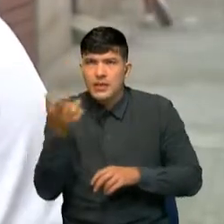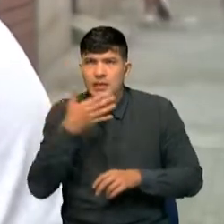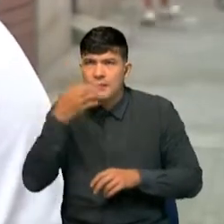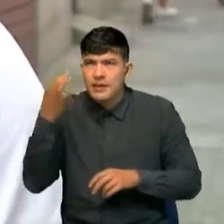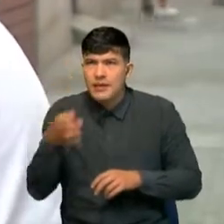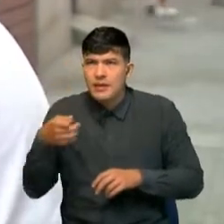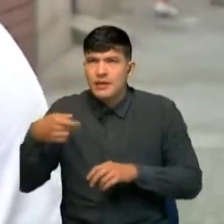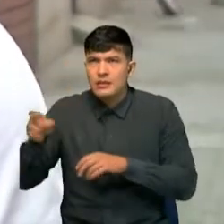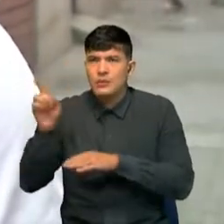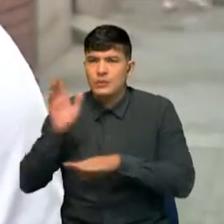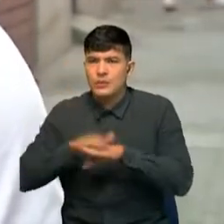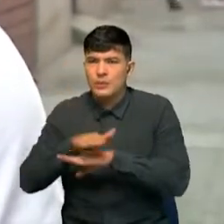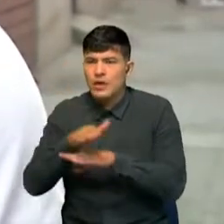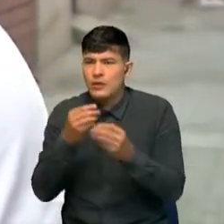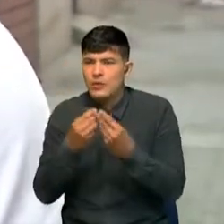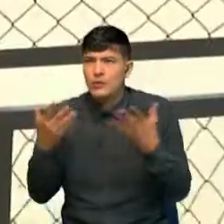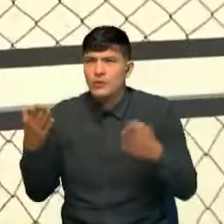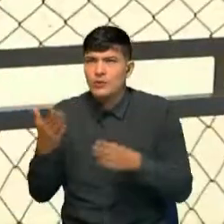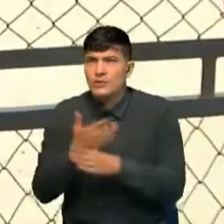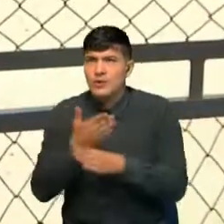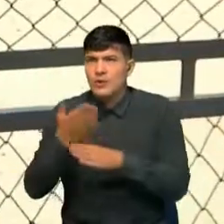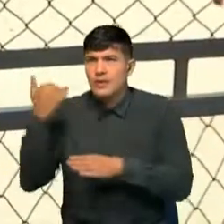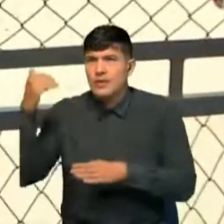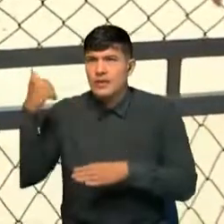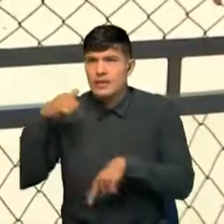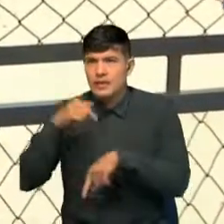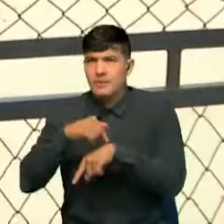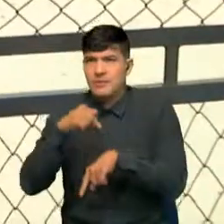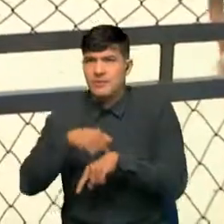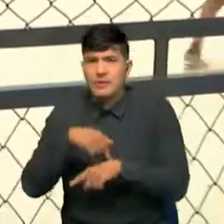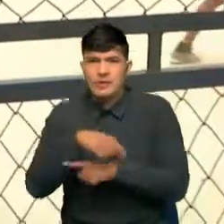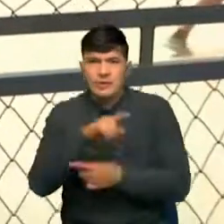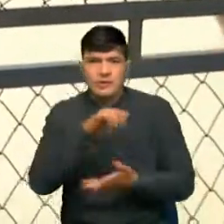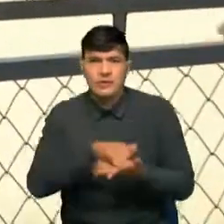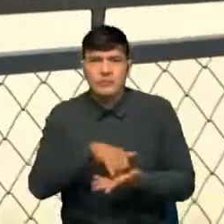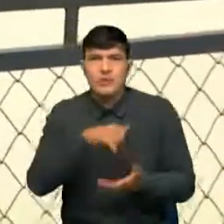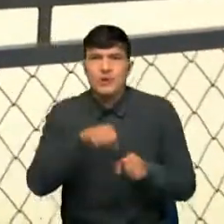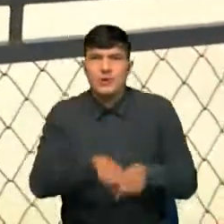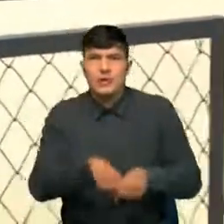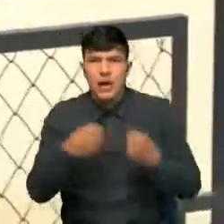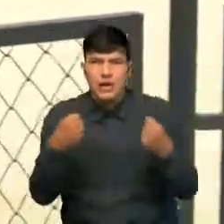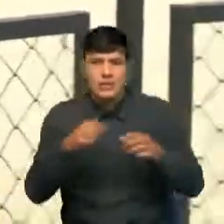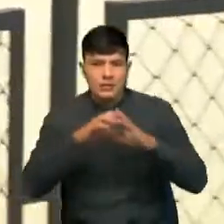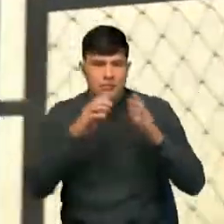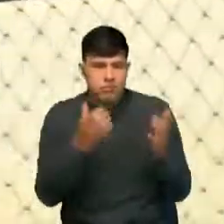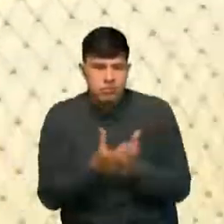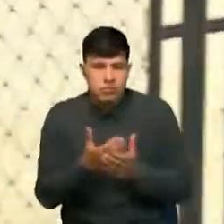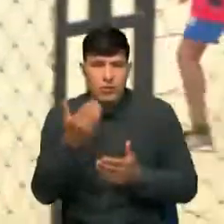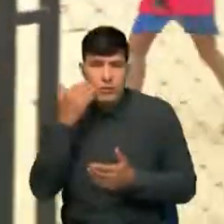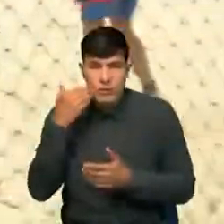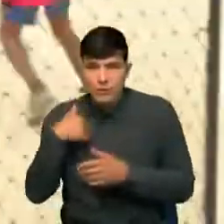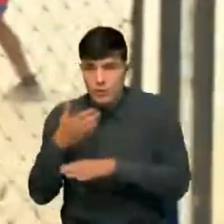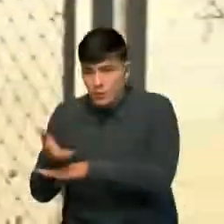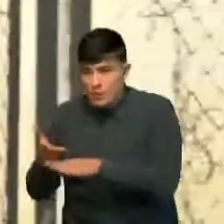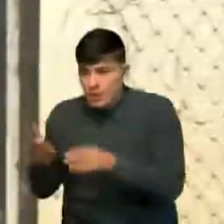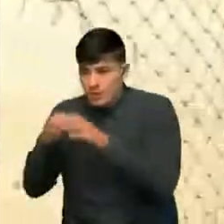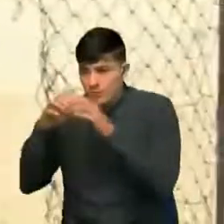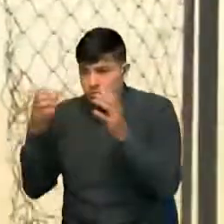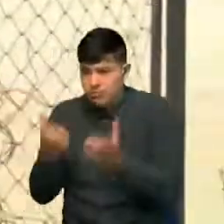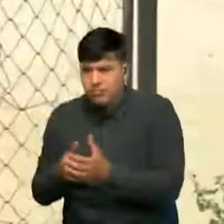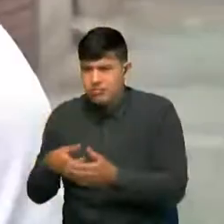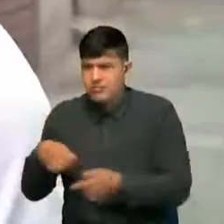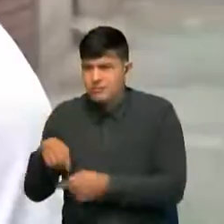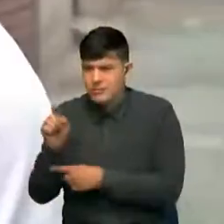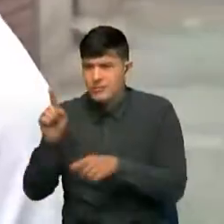ha generado muchísimos conflictos durante mucho tiempo. Nos pinchan los balones o cuando uno va a pedir el balón se